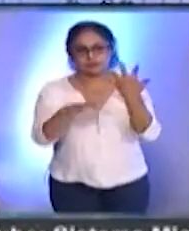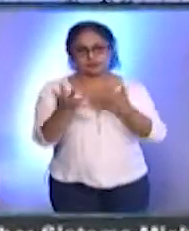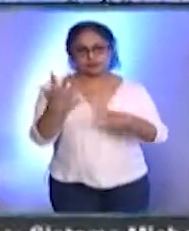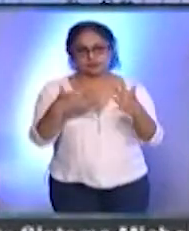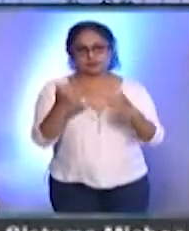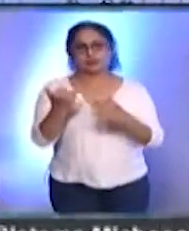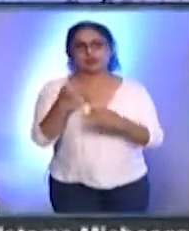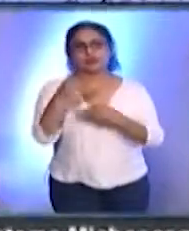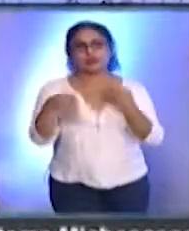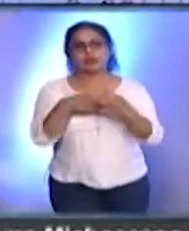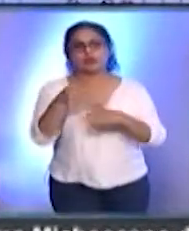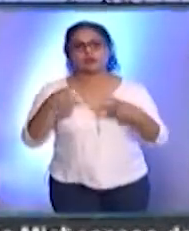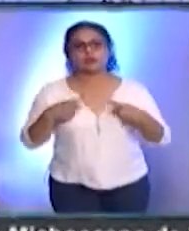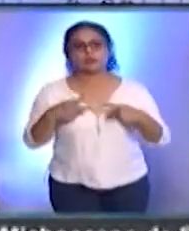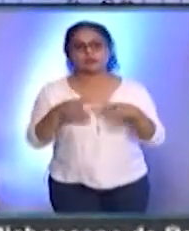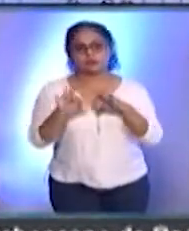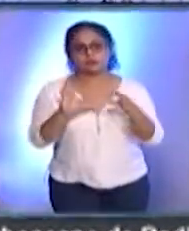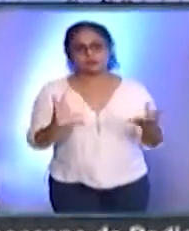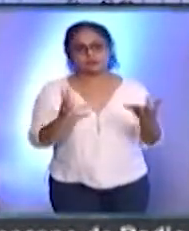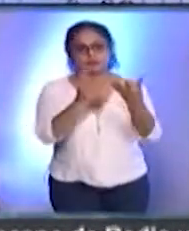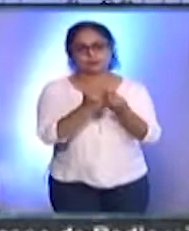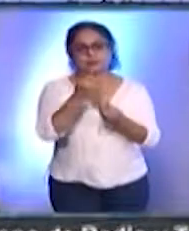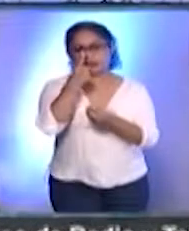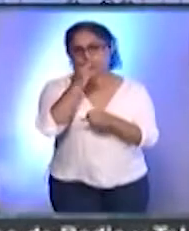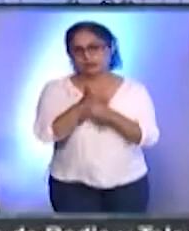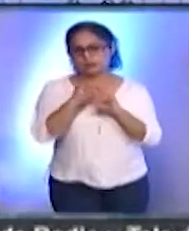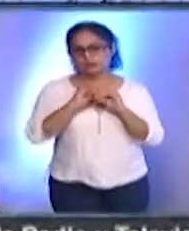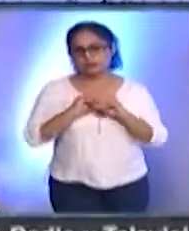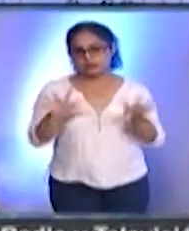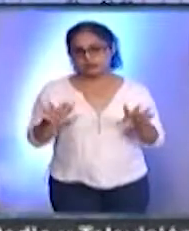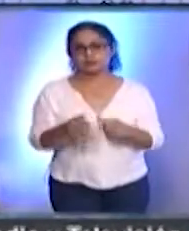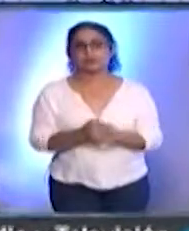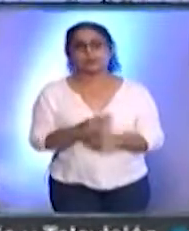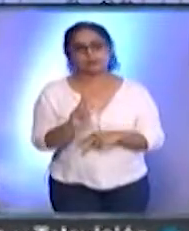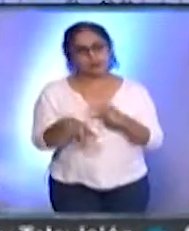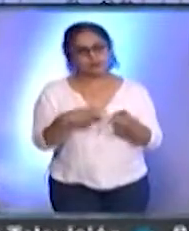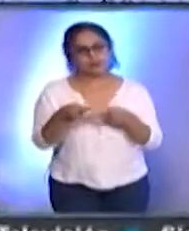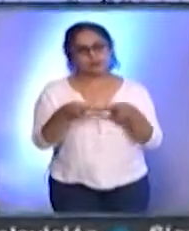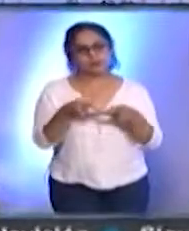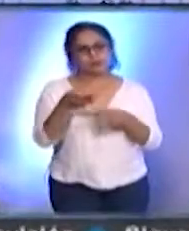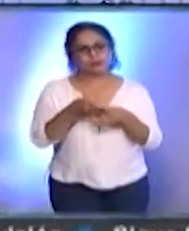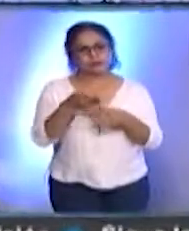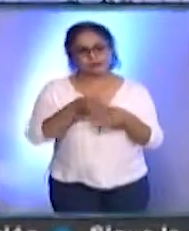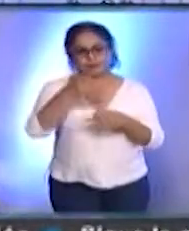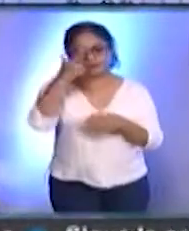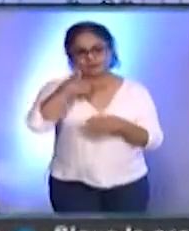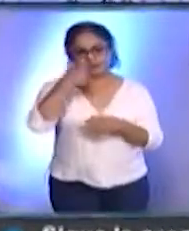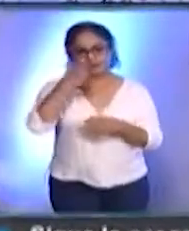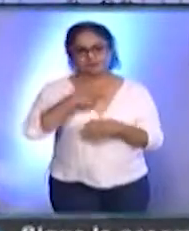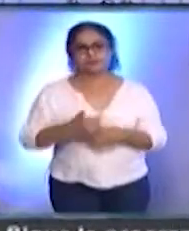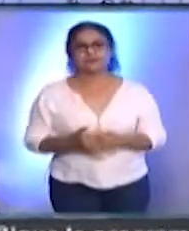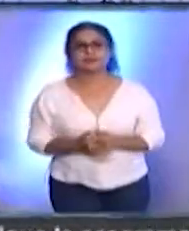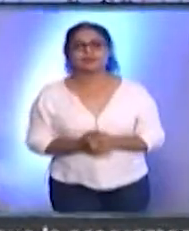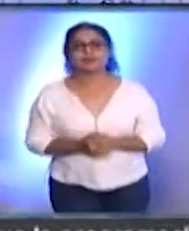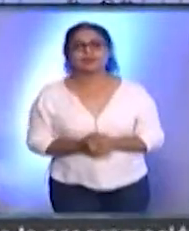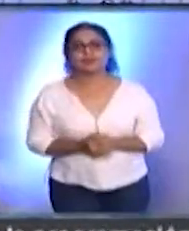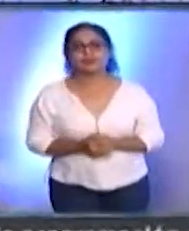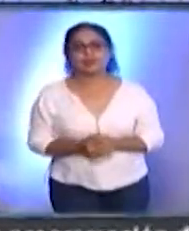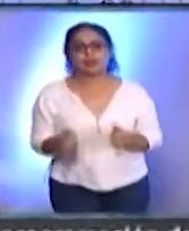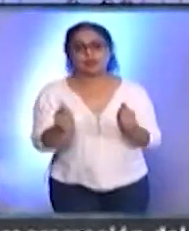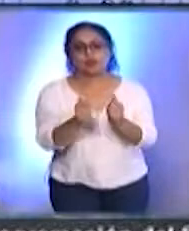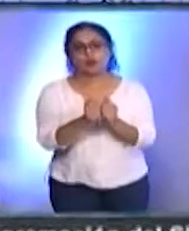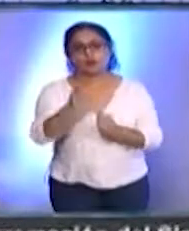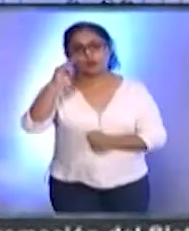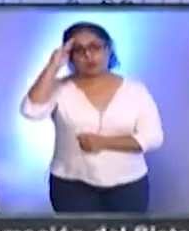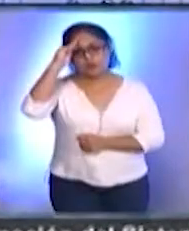y a todo el equipo que hace posible este espacio informativo. Vamos de lleno a lo que le hemos preparado para esta noche. Al